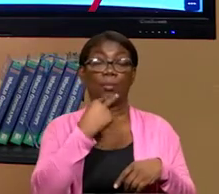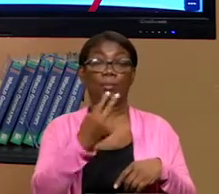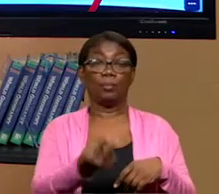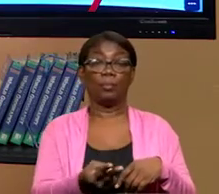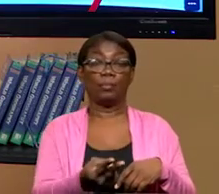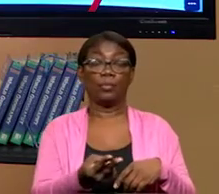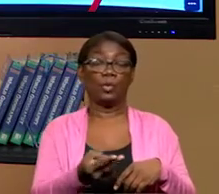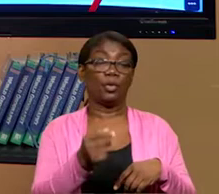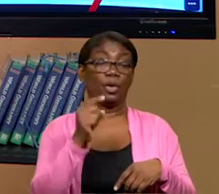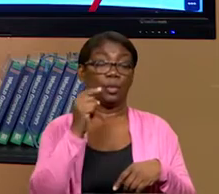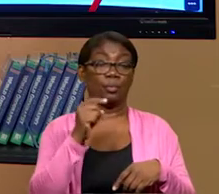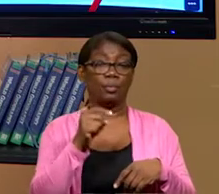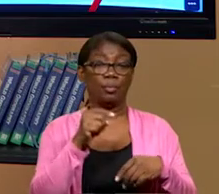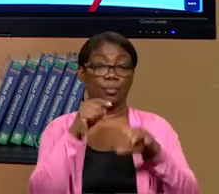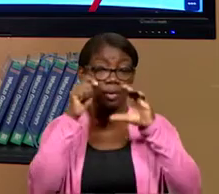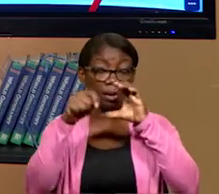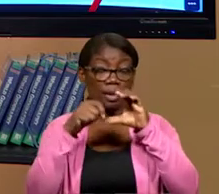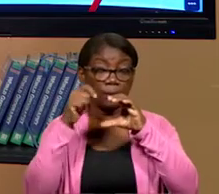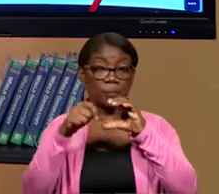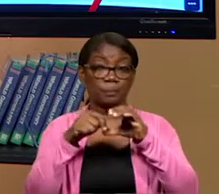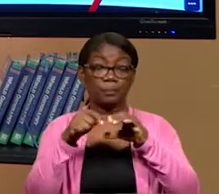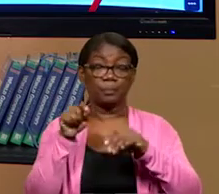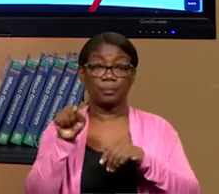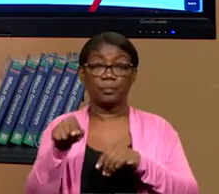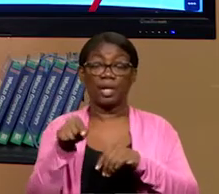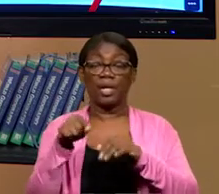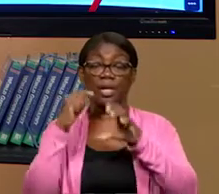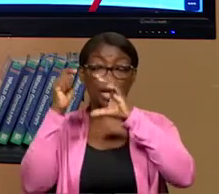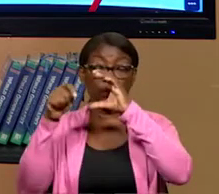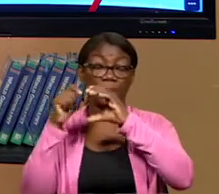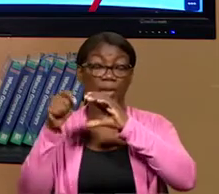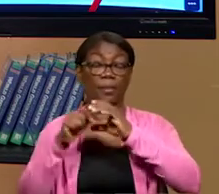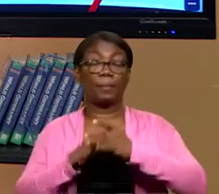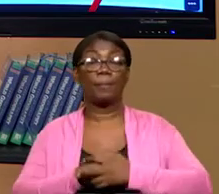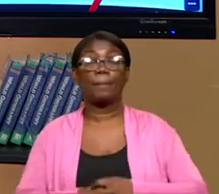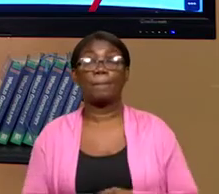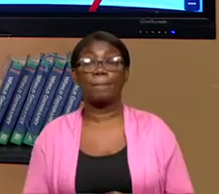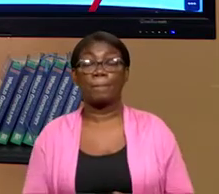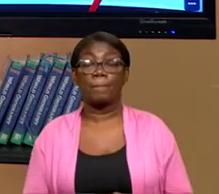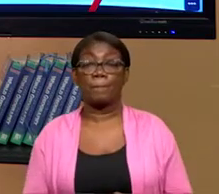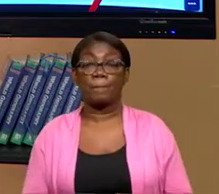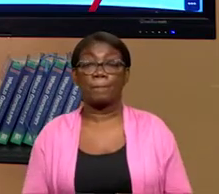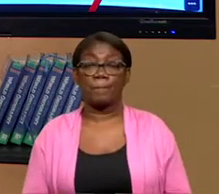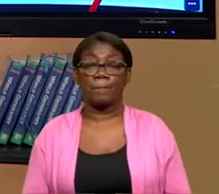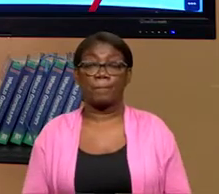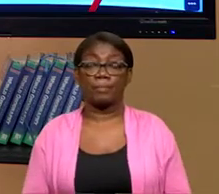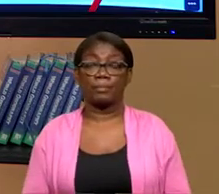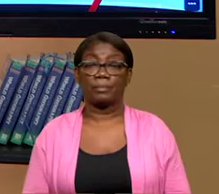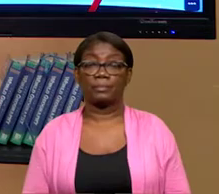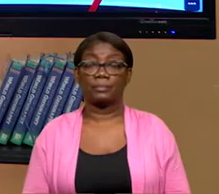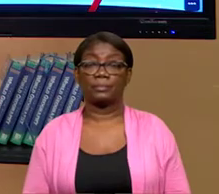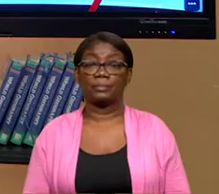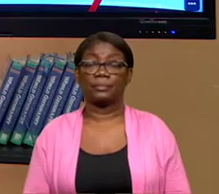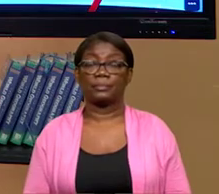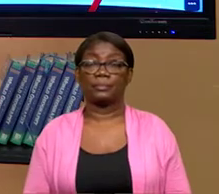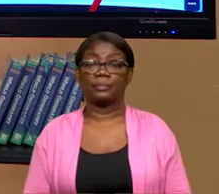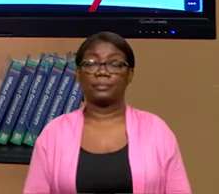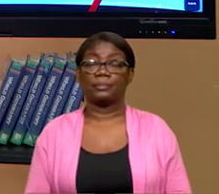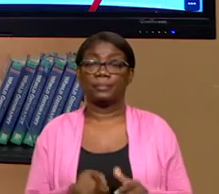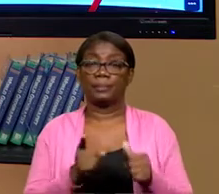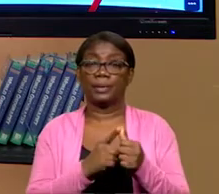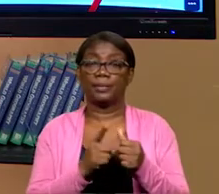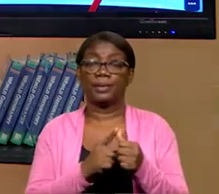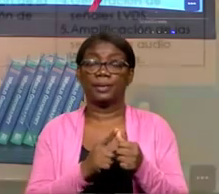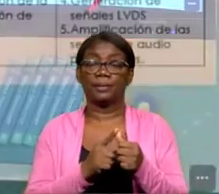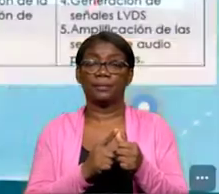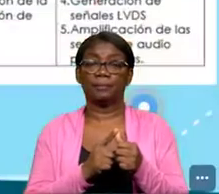último, el procesamiento del video. ¿Ok? Bien, aquí nos aparece en el primer